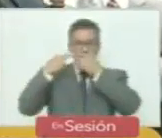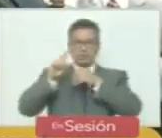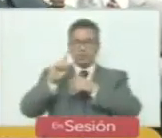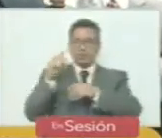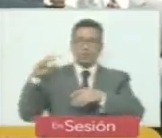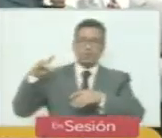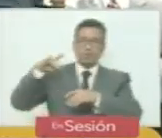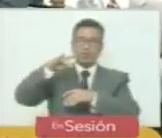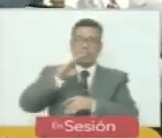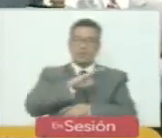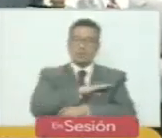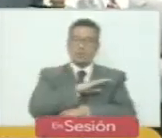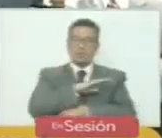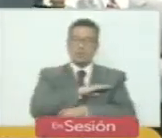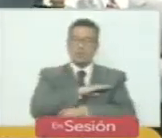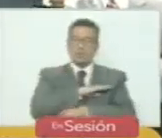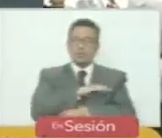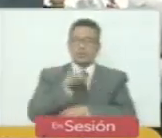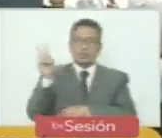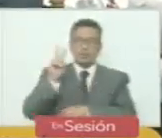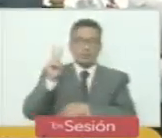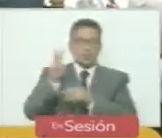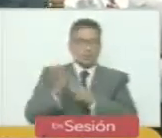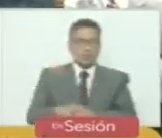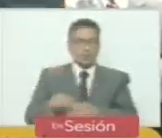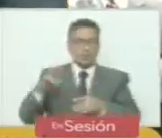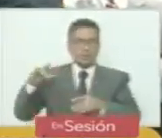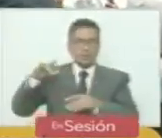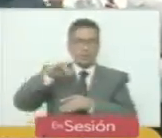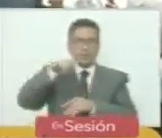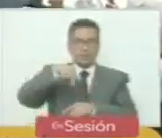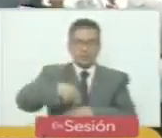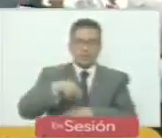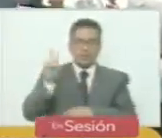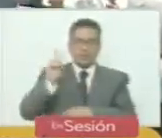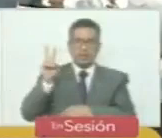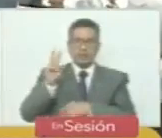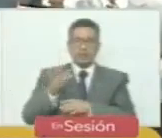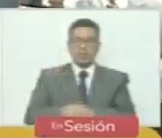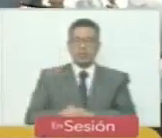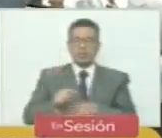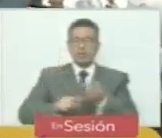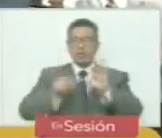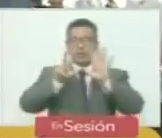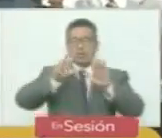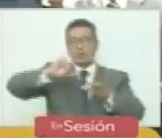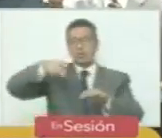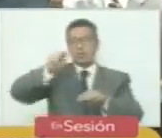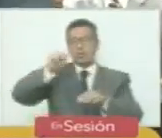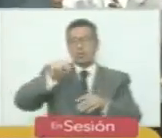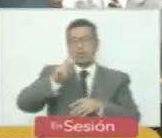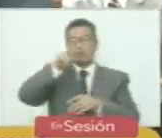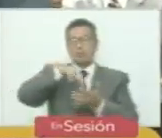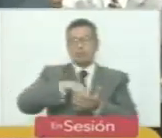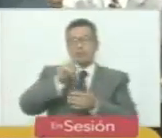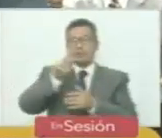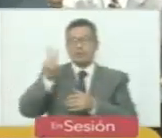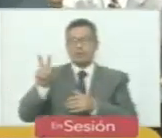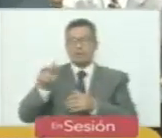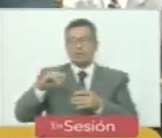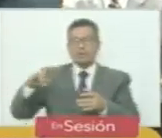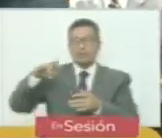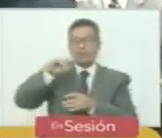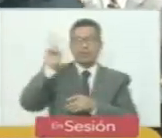avión propiedad venezolana, un avión de Venezuela. El 8 de junio del 2022, el